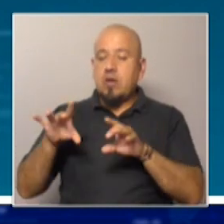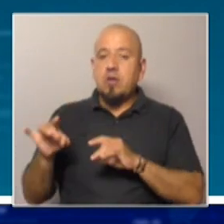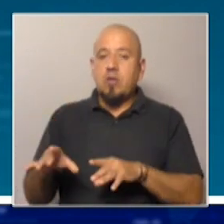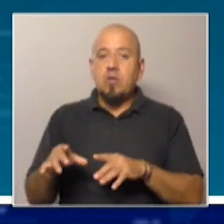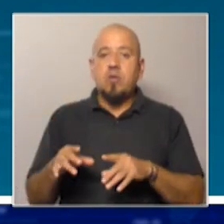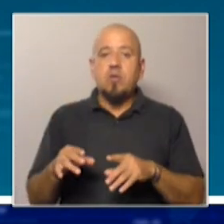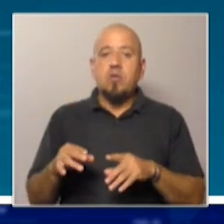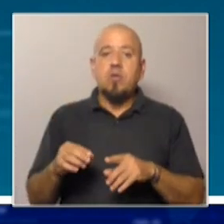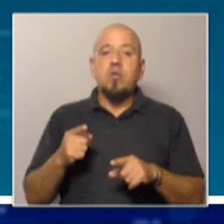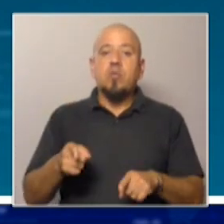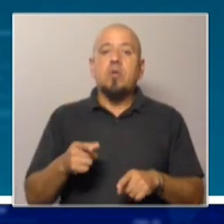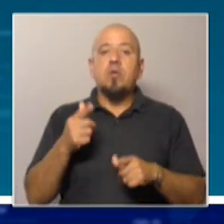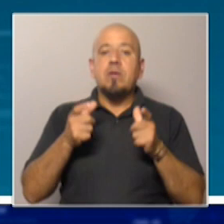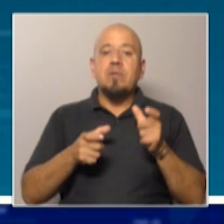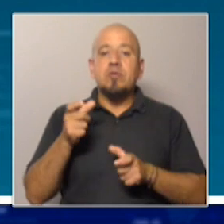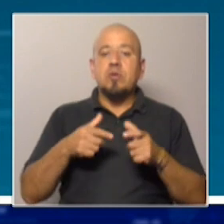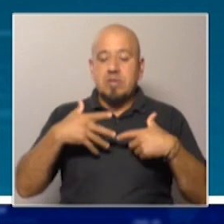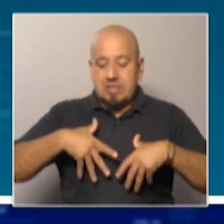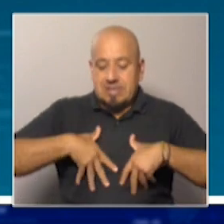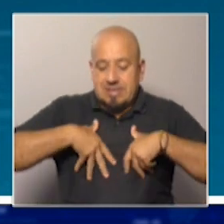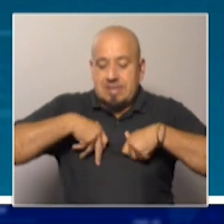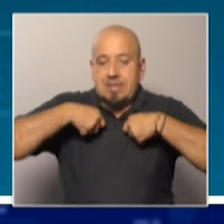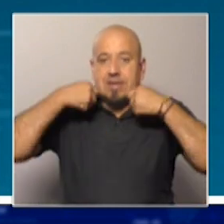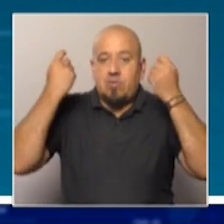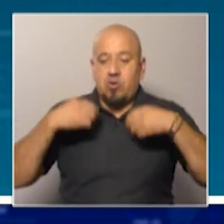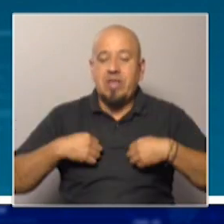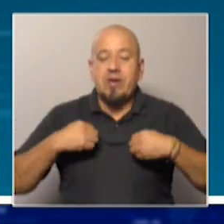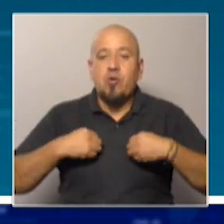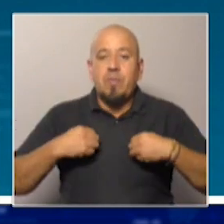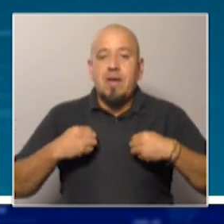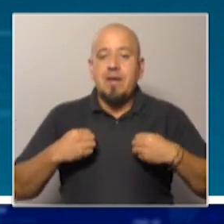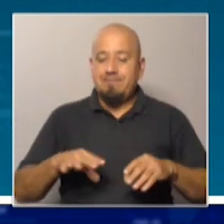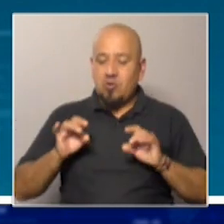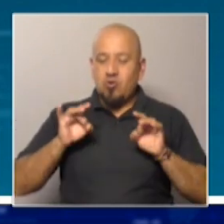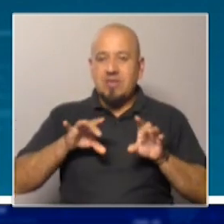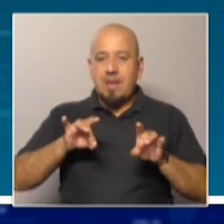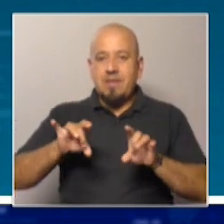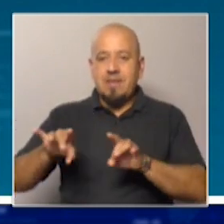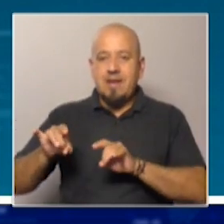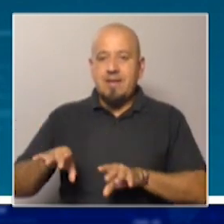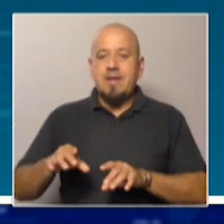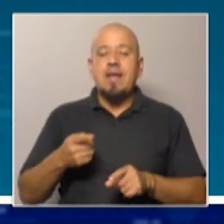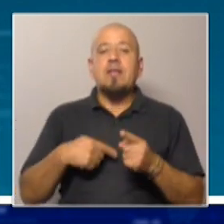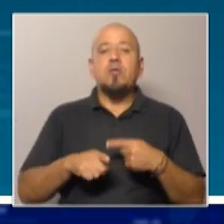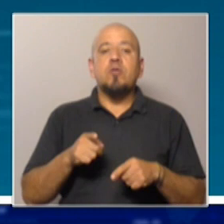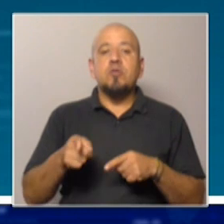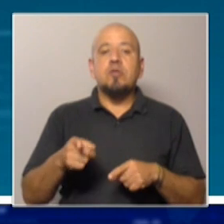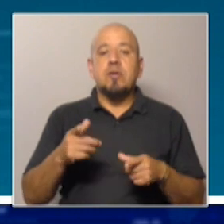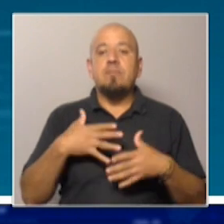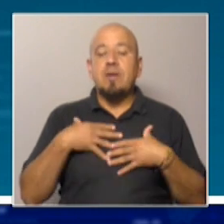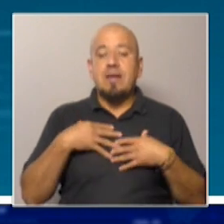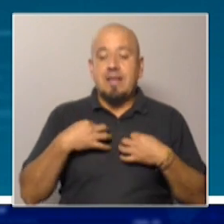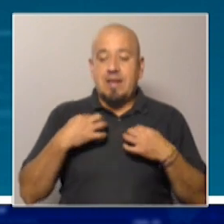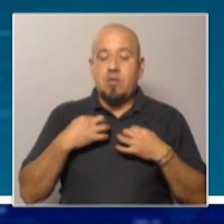cuando el personal se desviste, porque es cuando la ropa está contaminada. Por lo tanto, tanto la vestimenta como la